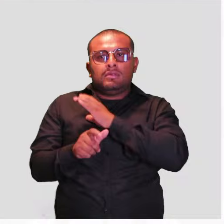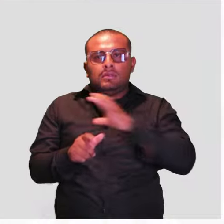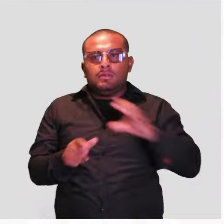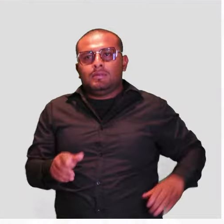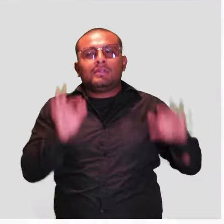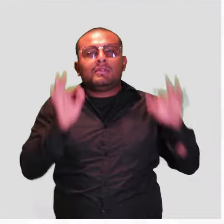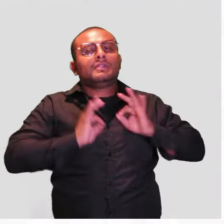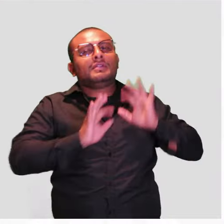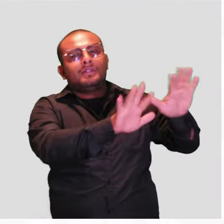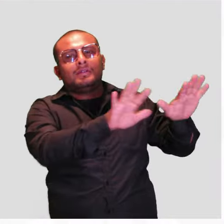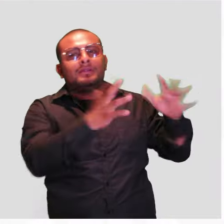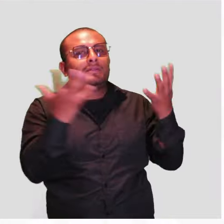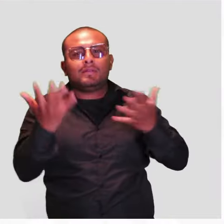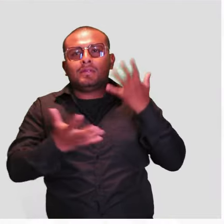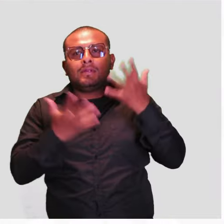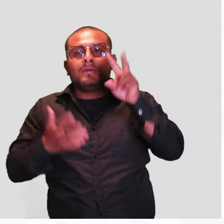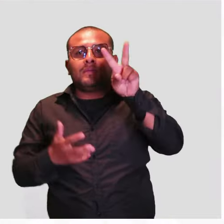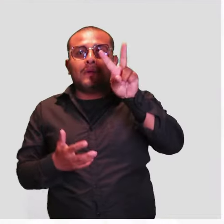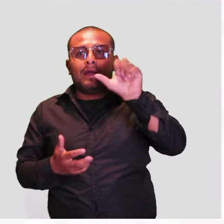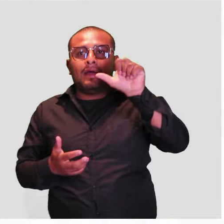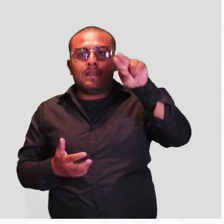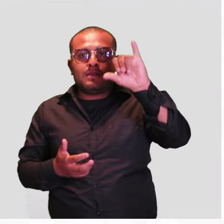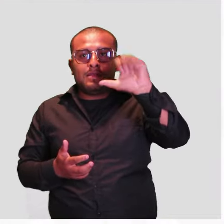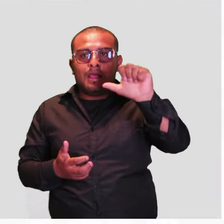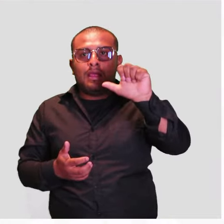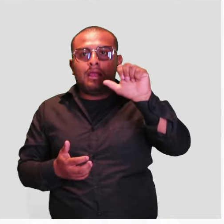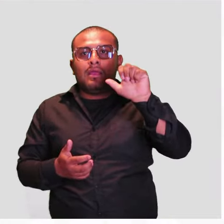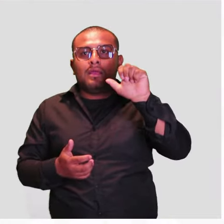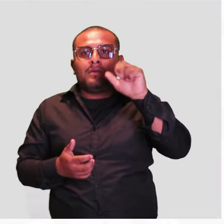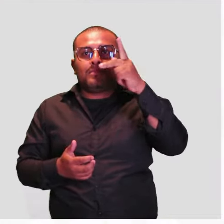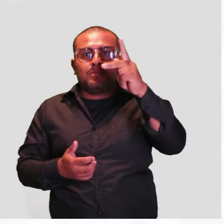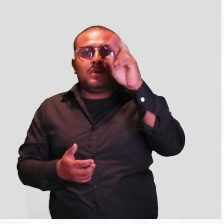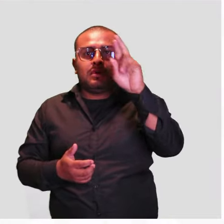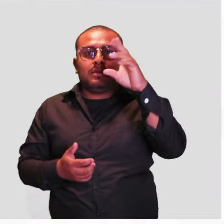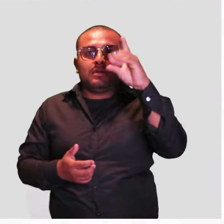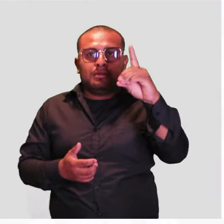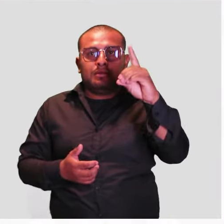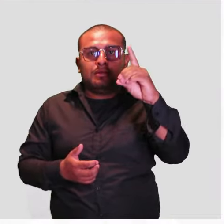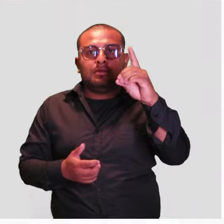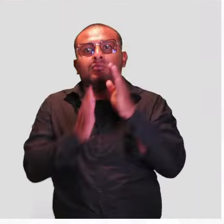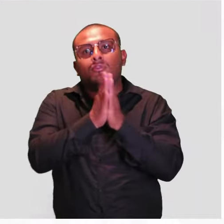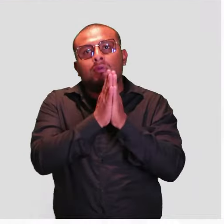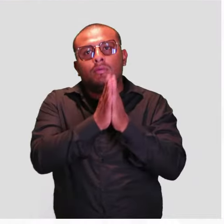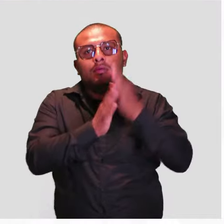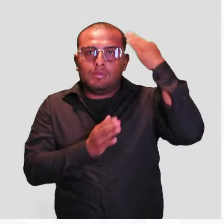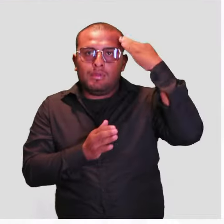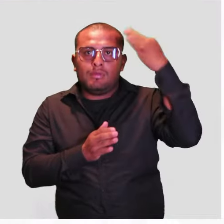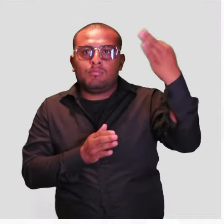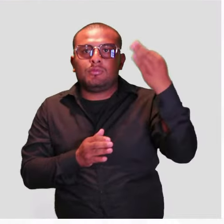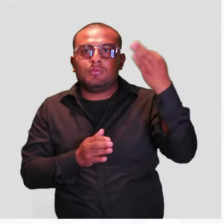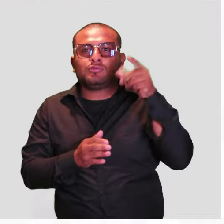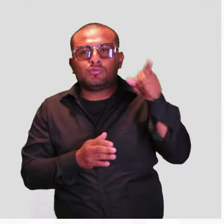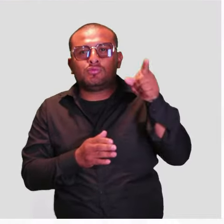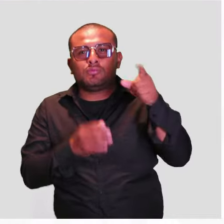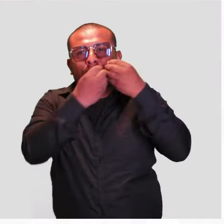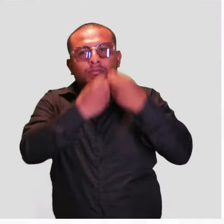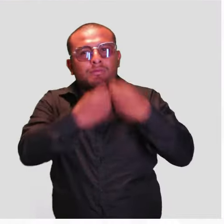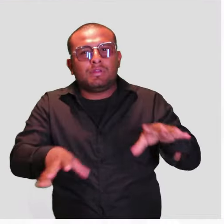Galván, del Partido de Revolución Institucional, le vamos a reponer su tiempo y nos están